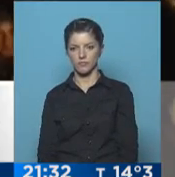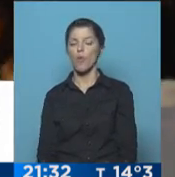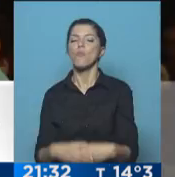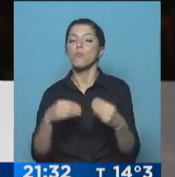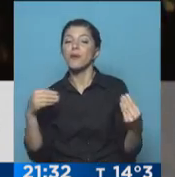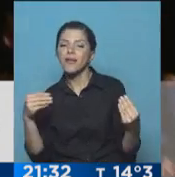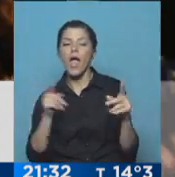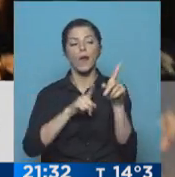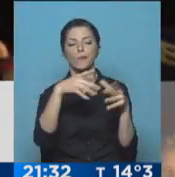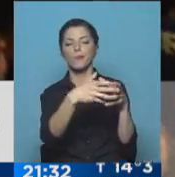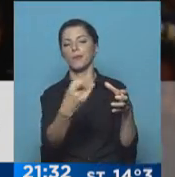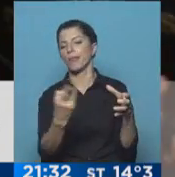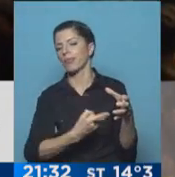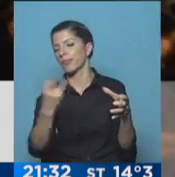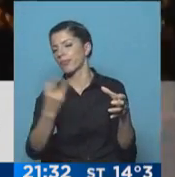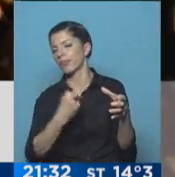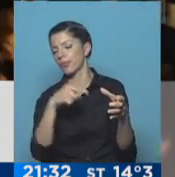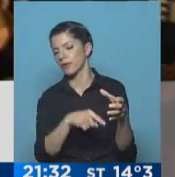ante las mentiras,